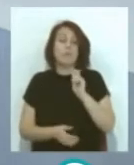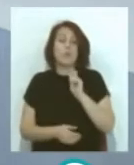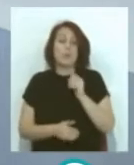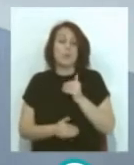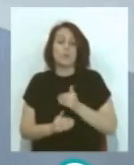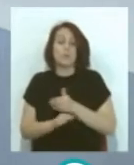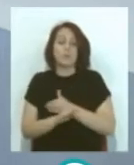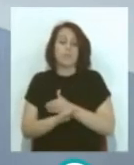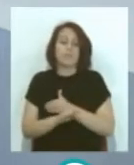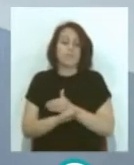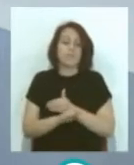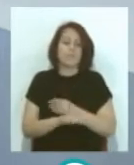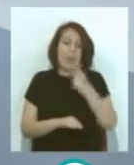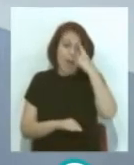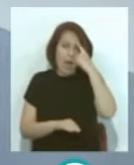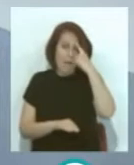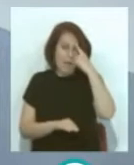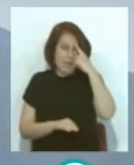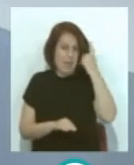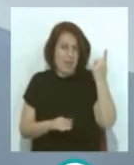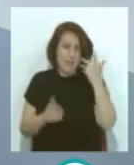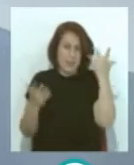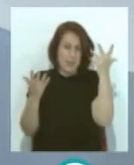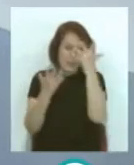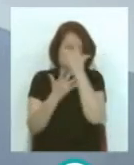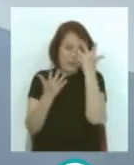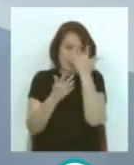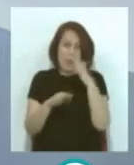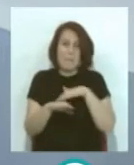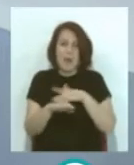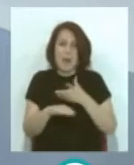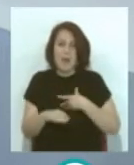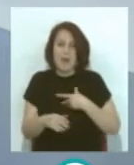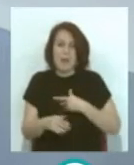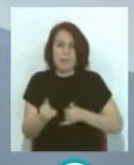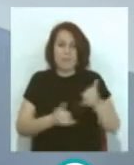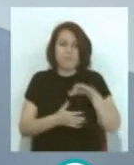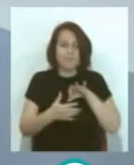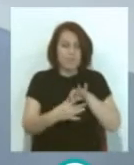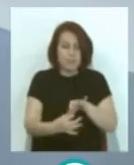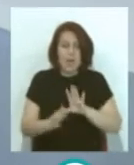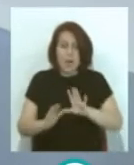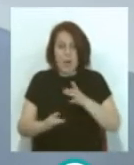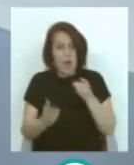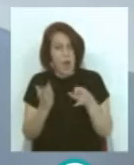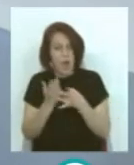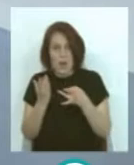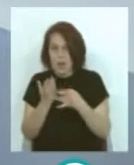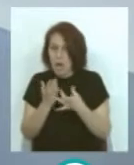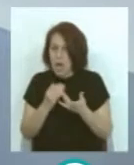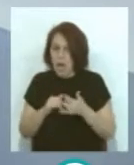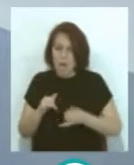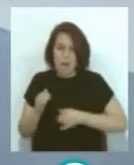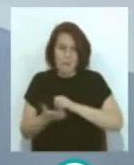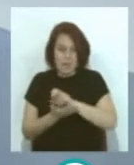minutos, la cabeza no la tenés tan clara como para no fallar en un pase, más allá de la calidad que tenga, del toque de